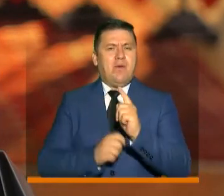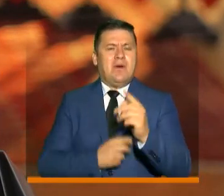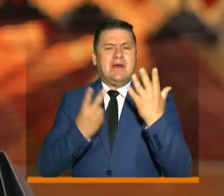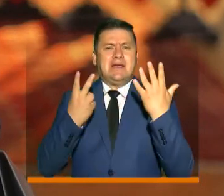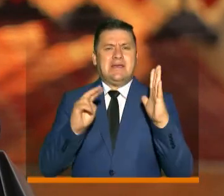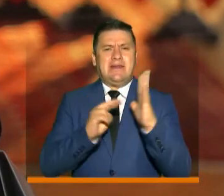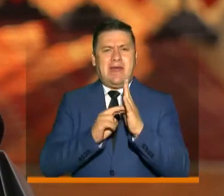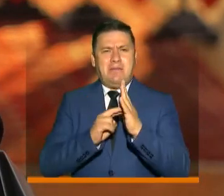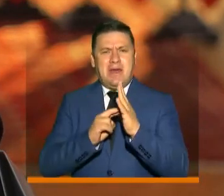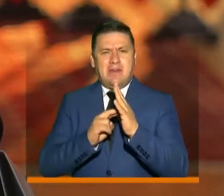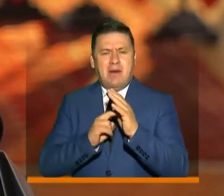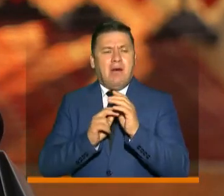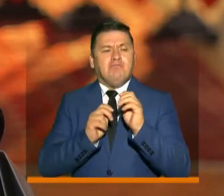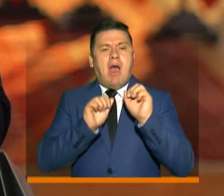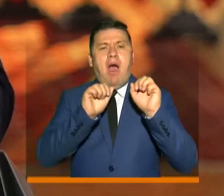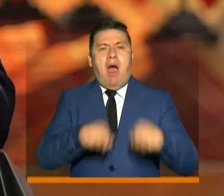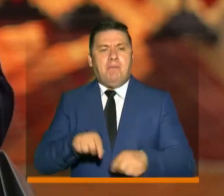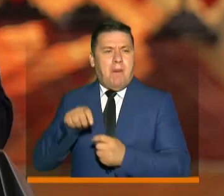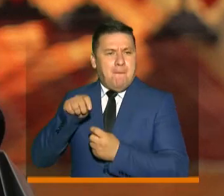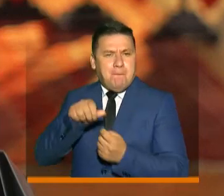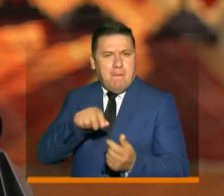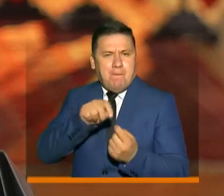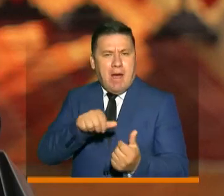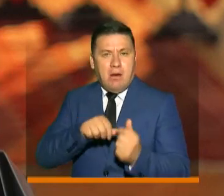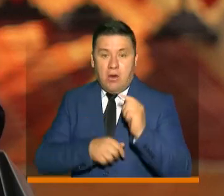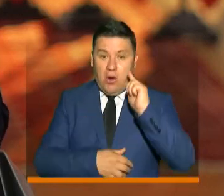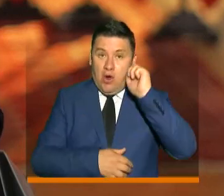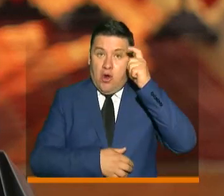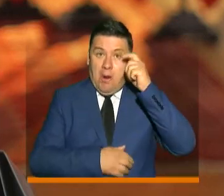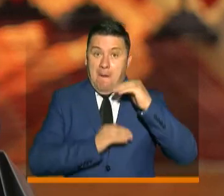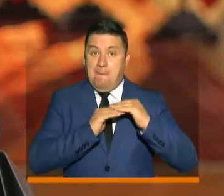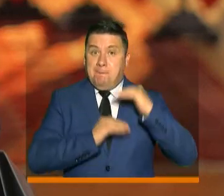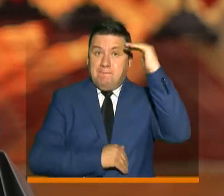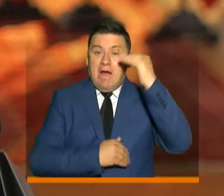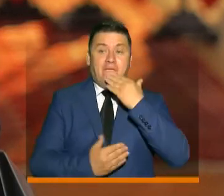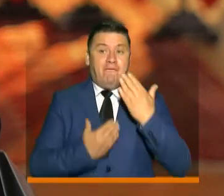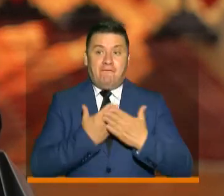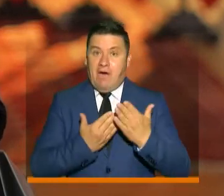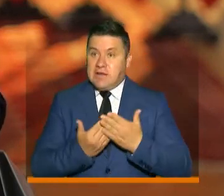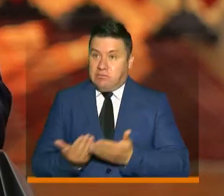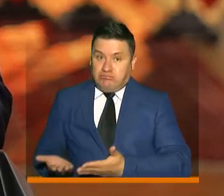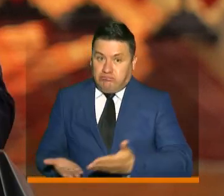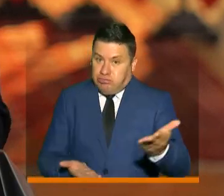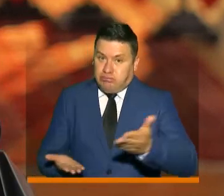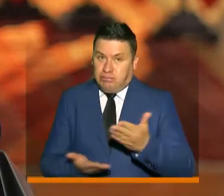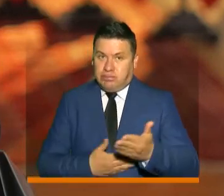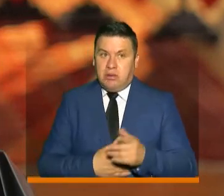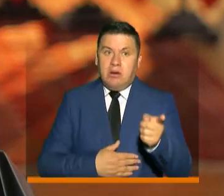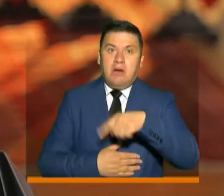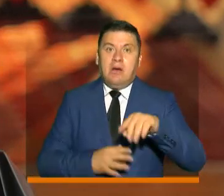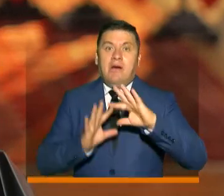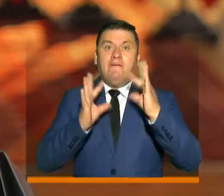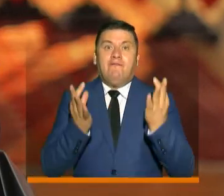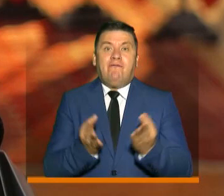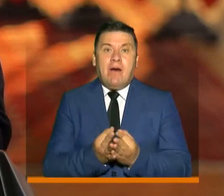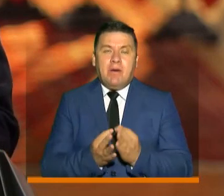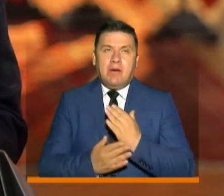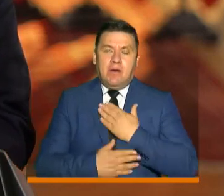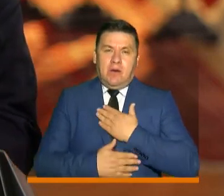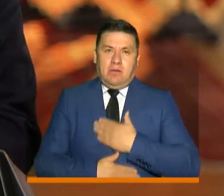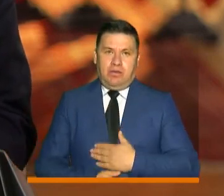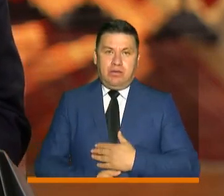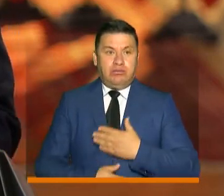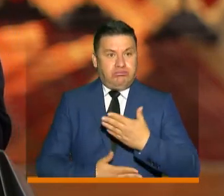70 mil subsidios familiares convirtiéndose en el gobierno que más facilidades ha otorgado para que miles de familias se